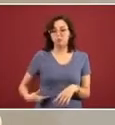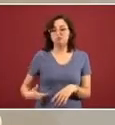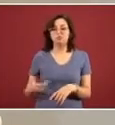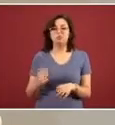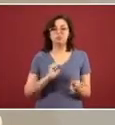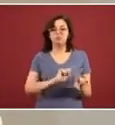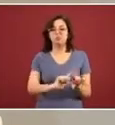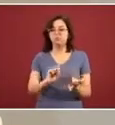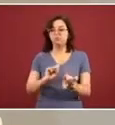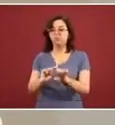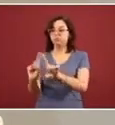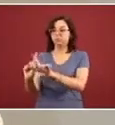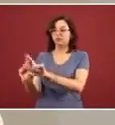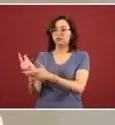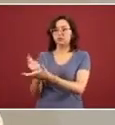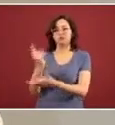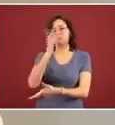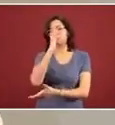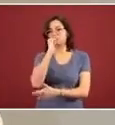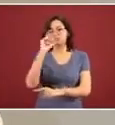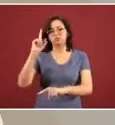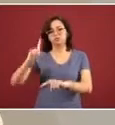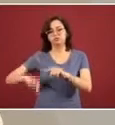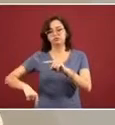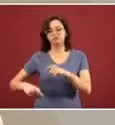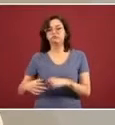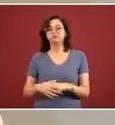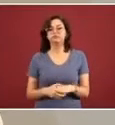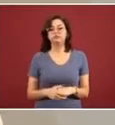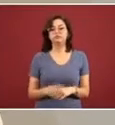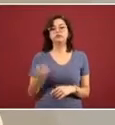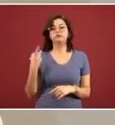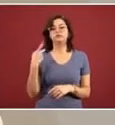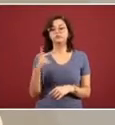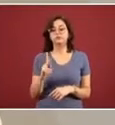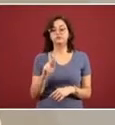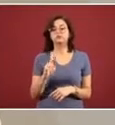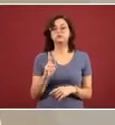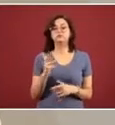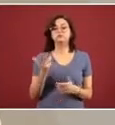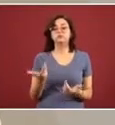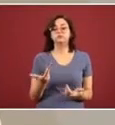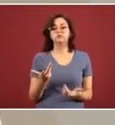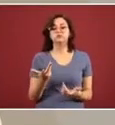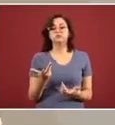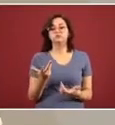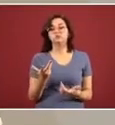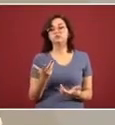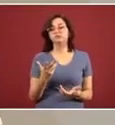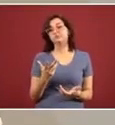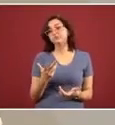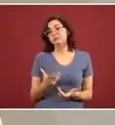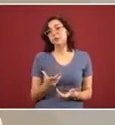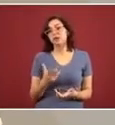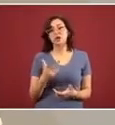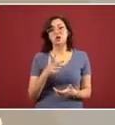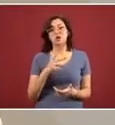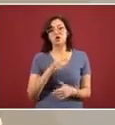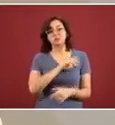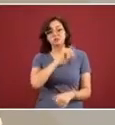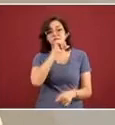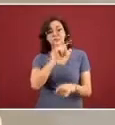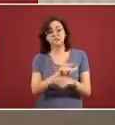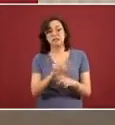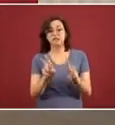tococirugía. Sin embargo, la consulta externa de algunas especialidades se va a mantener, y para lo cual hemos desarrollado